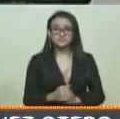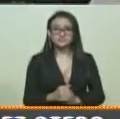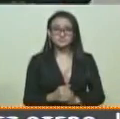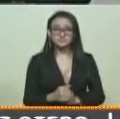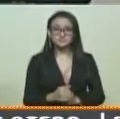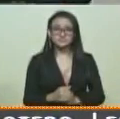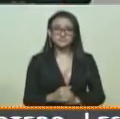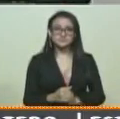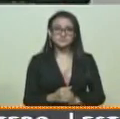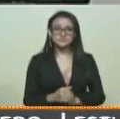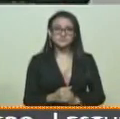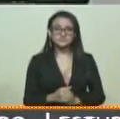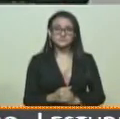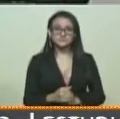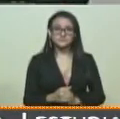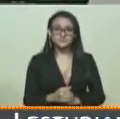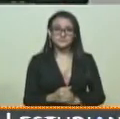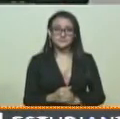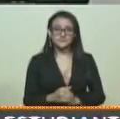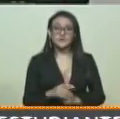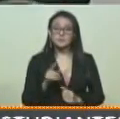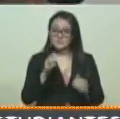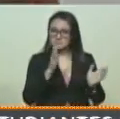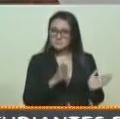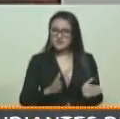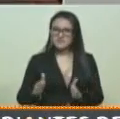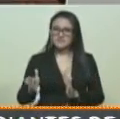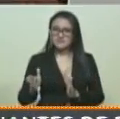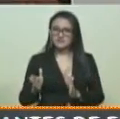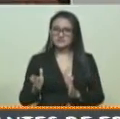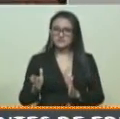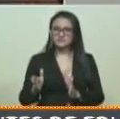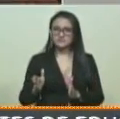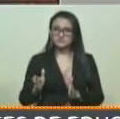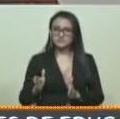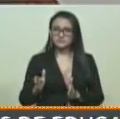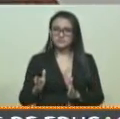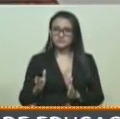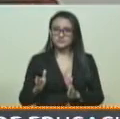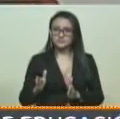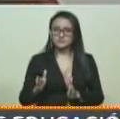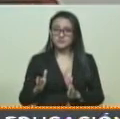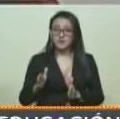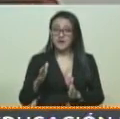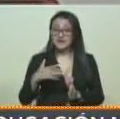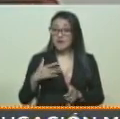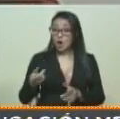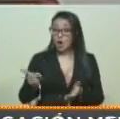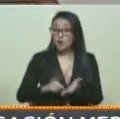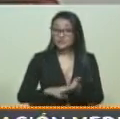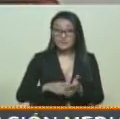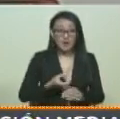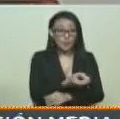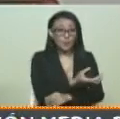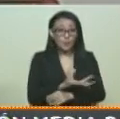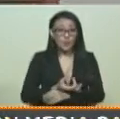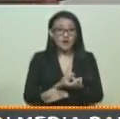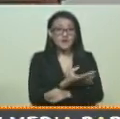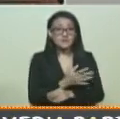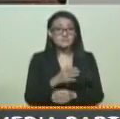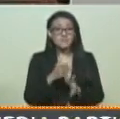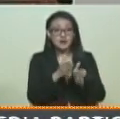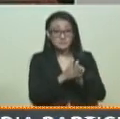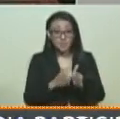además la planificación para retomar la agenda de calle a partir del 10